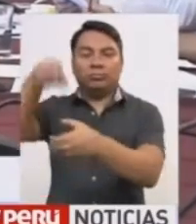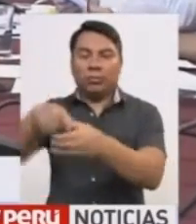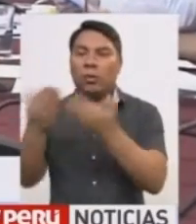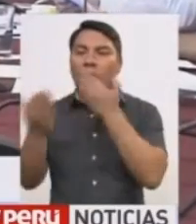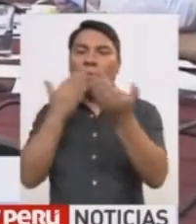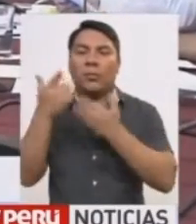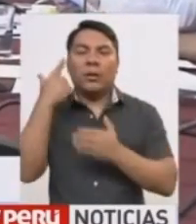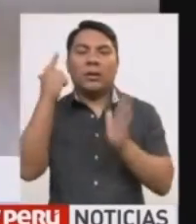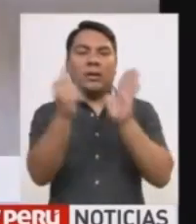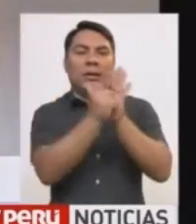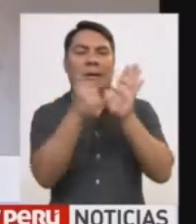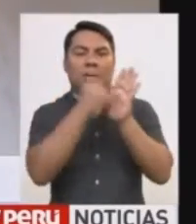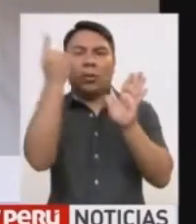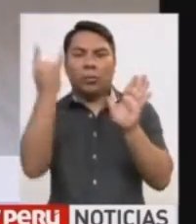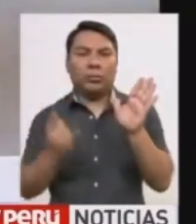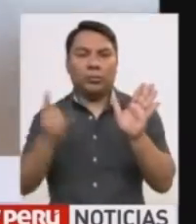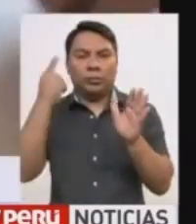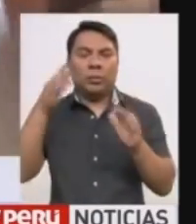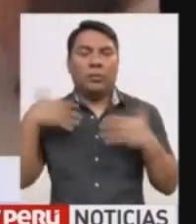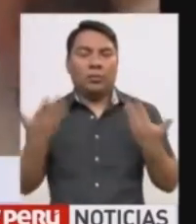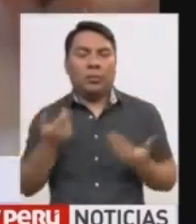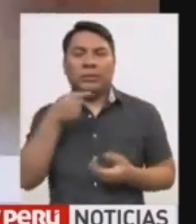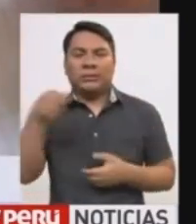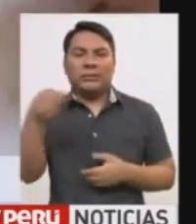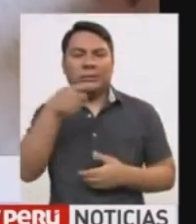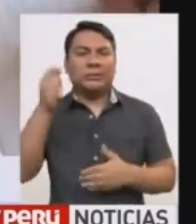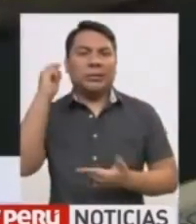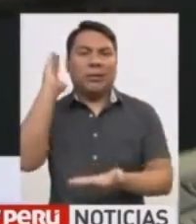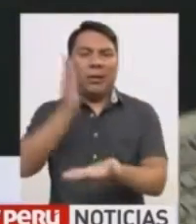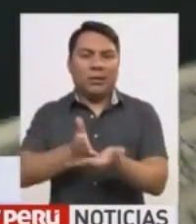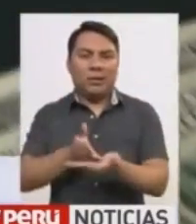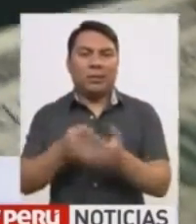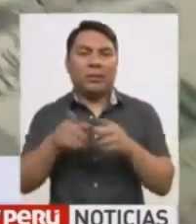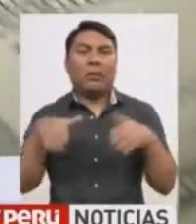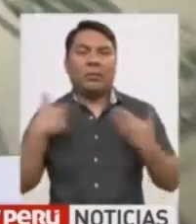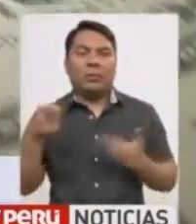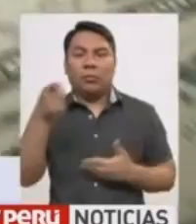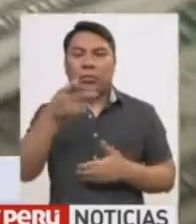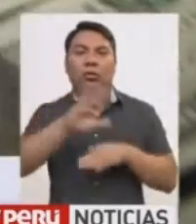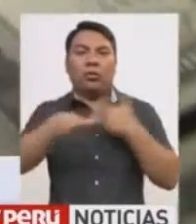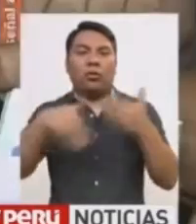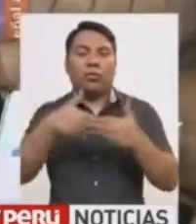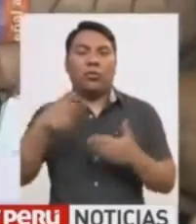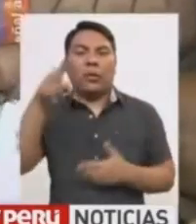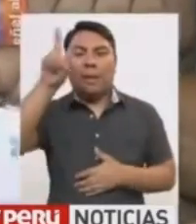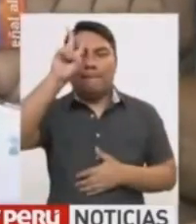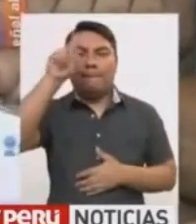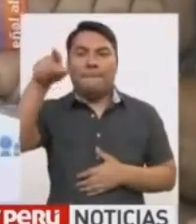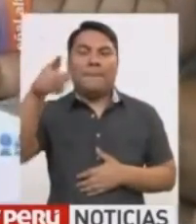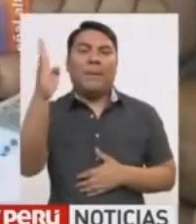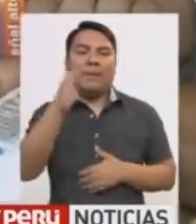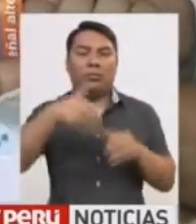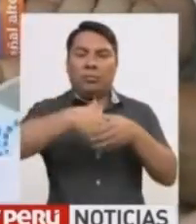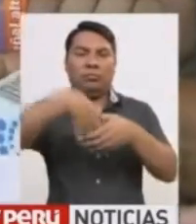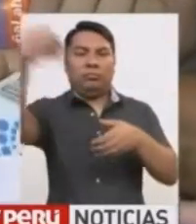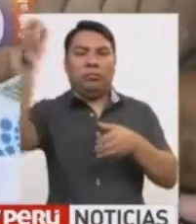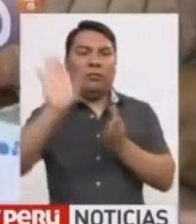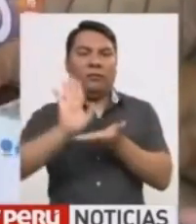de urgencia que impide que empresas relacionadas con este delito puedan retirar su dinero del Perú. El objetivo concreto